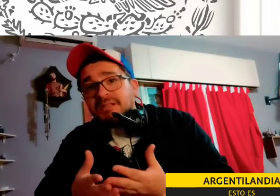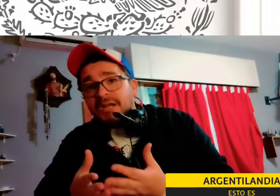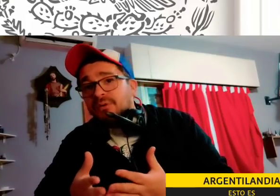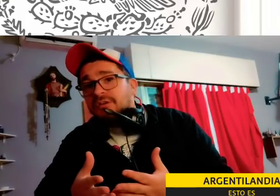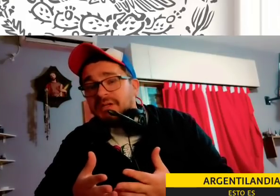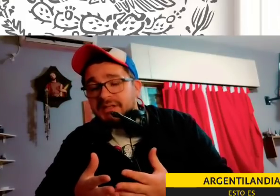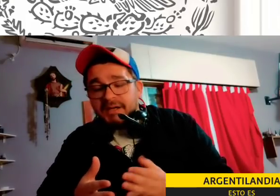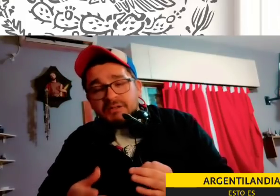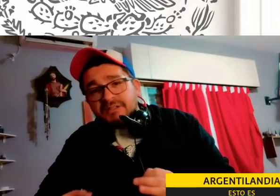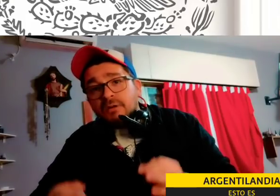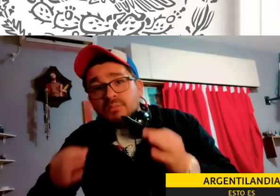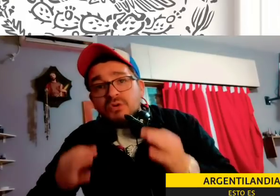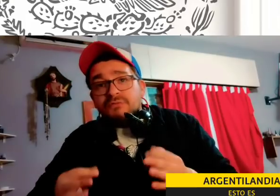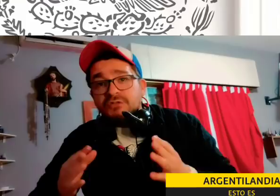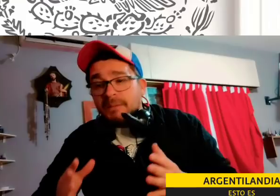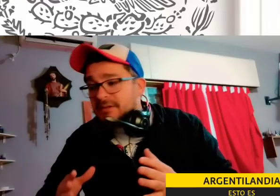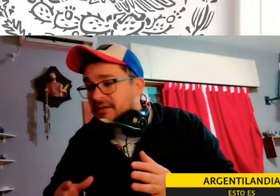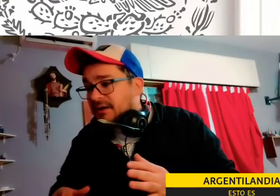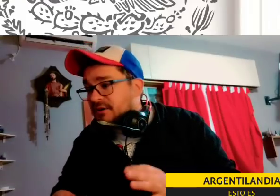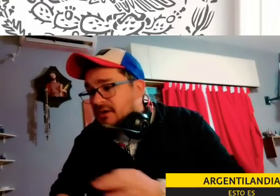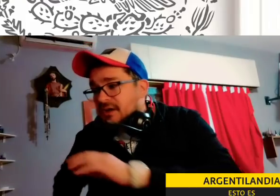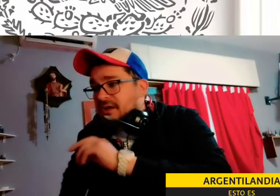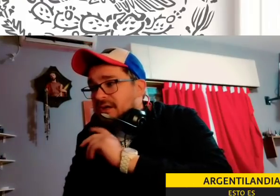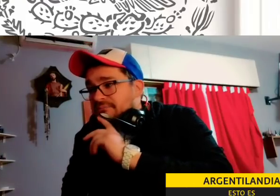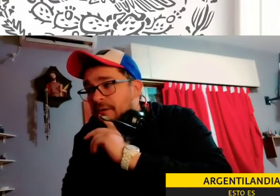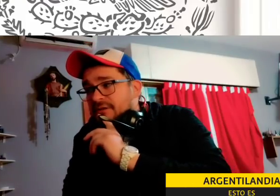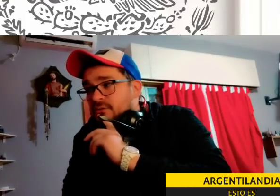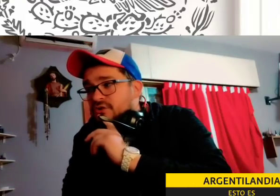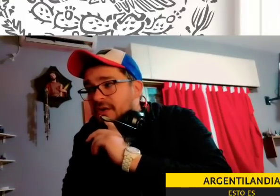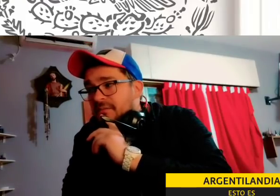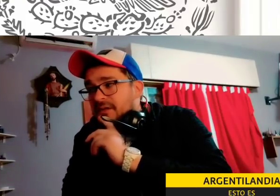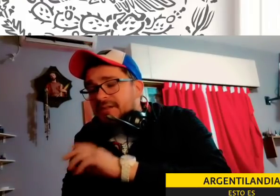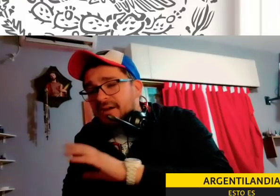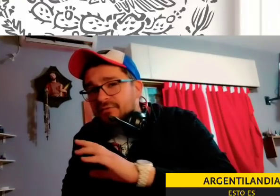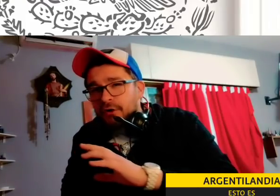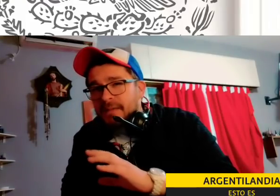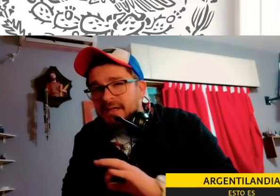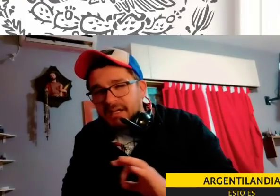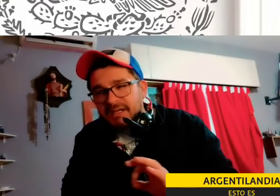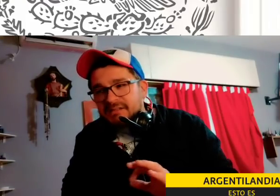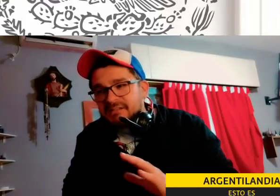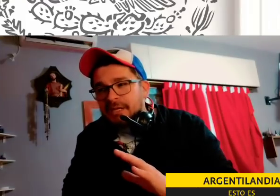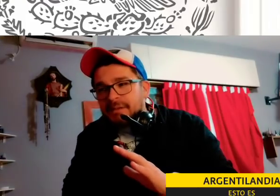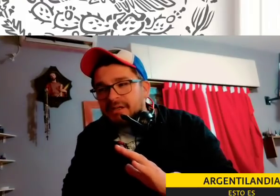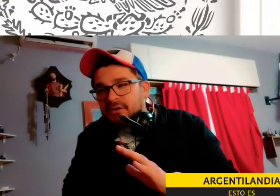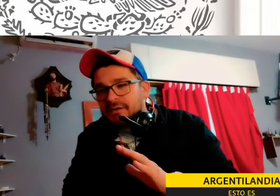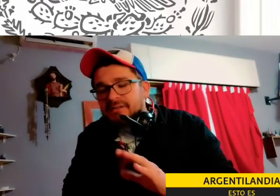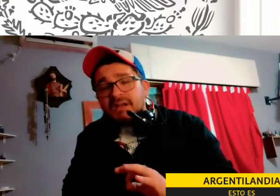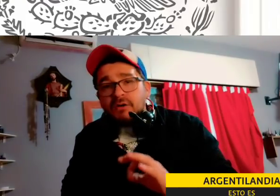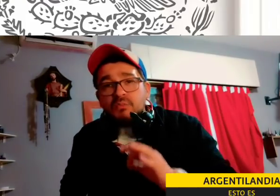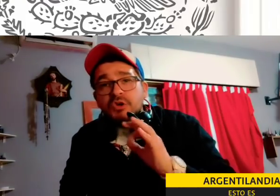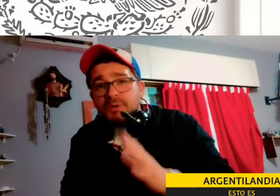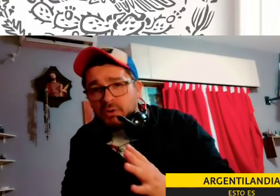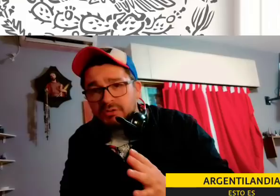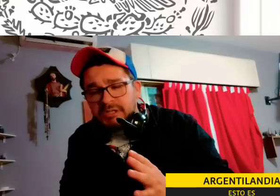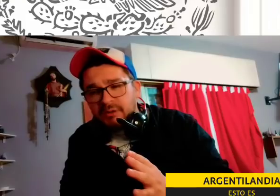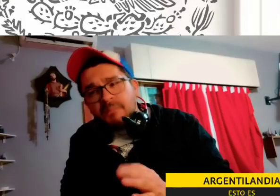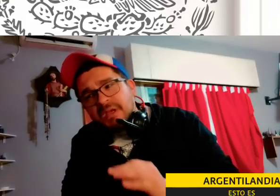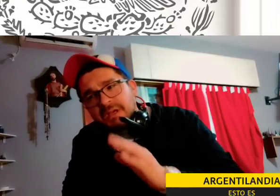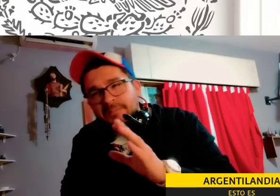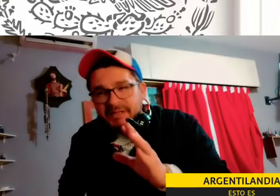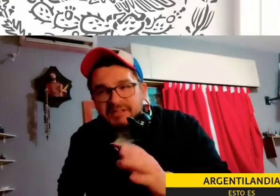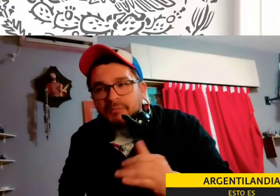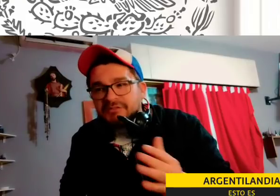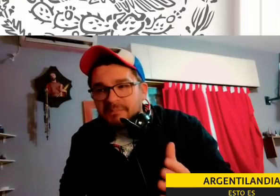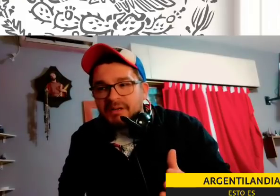país, respeta al pueblo mexicano y es algo muy fundamental, ¿no? Vamos a escuchar estas reformas que, sinceramente, creo que van a ser algo muy